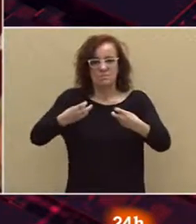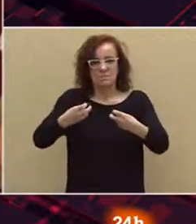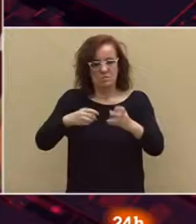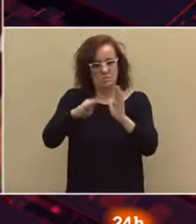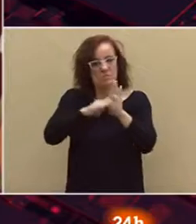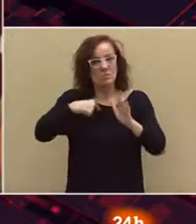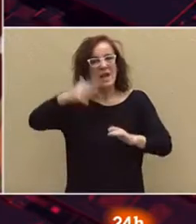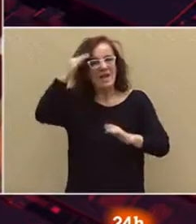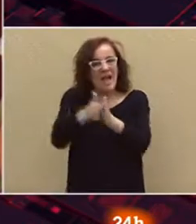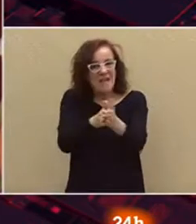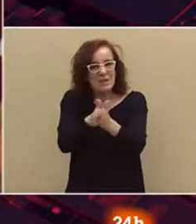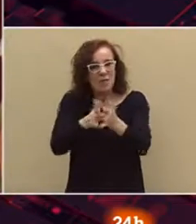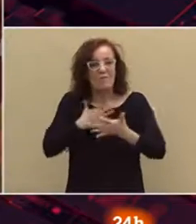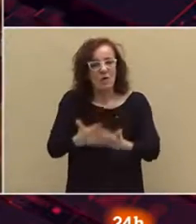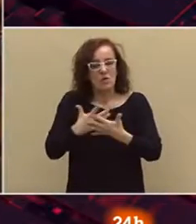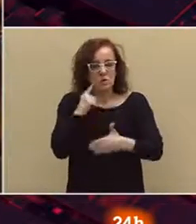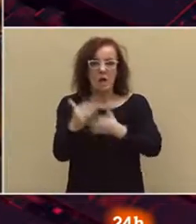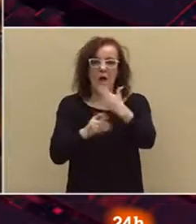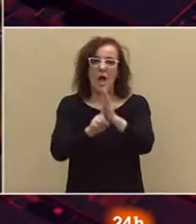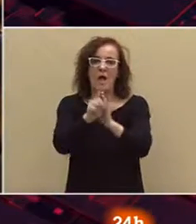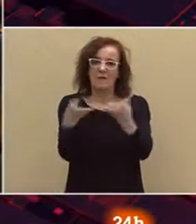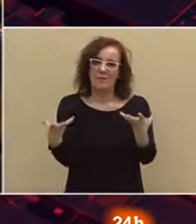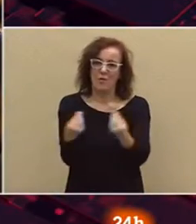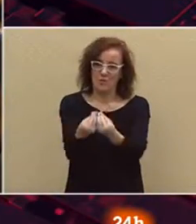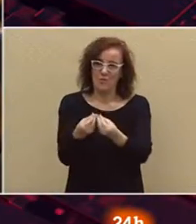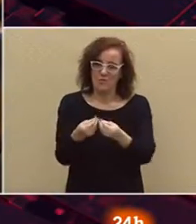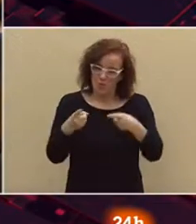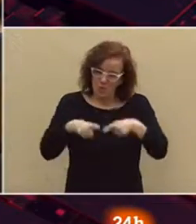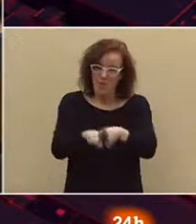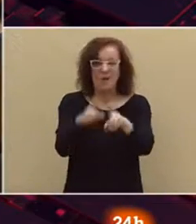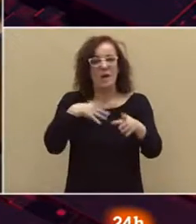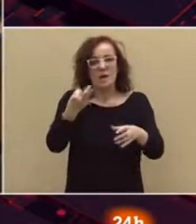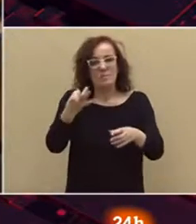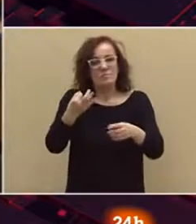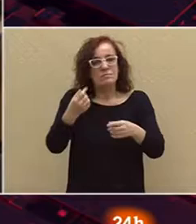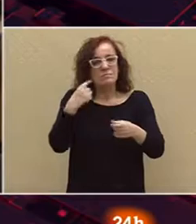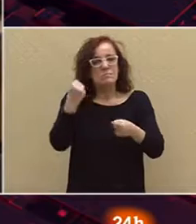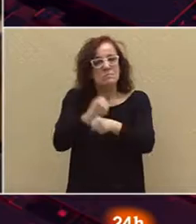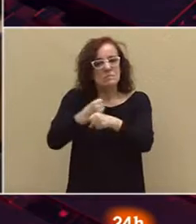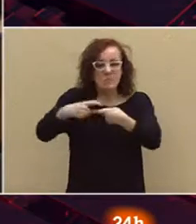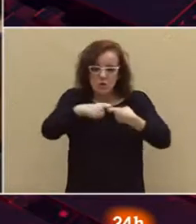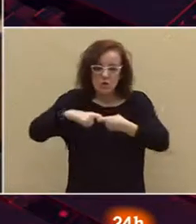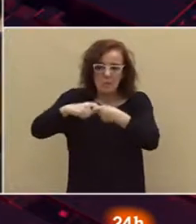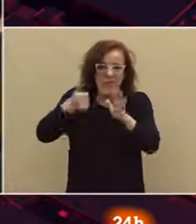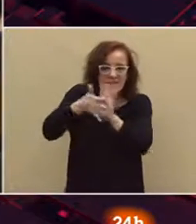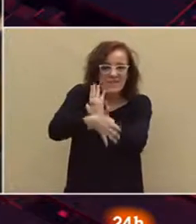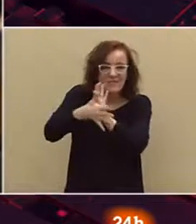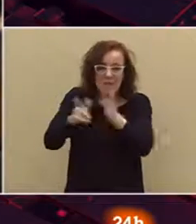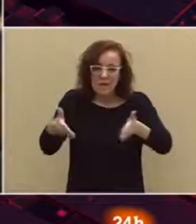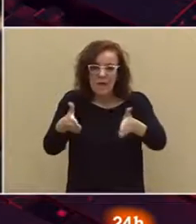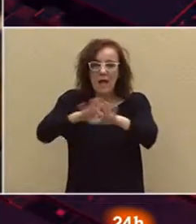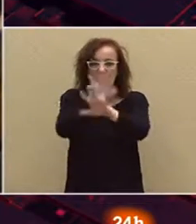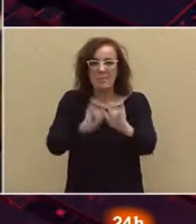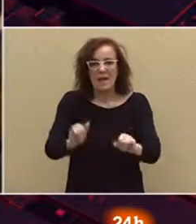esa voluntad de avanzar juntos. Debemos actuar solidariamente para definir esos caminos de paz, de libertad y de